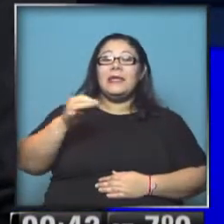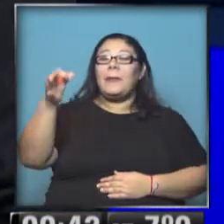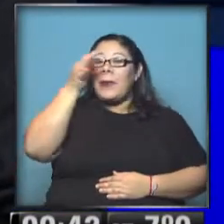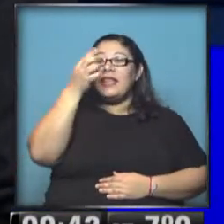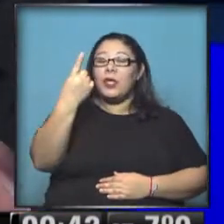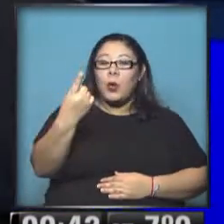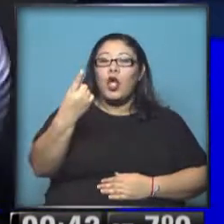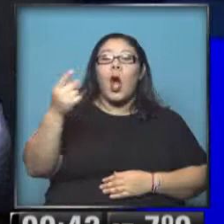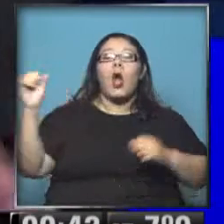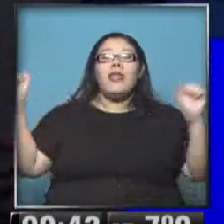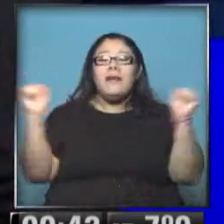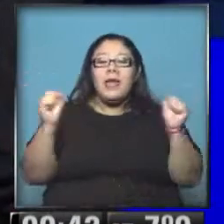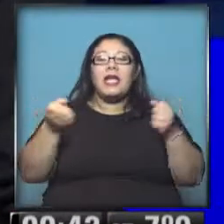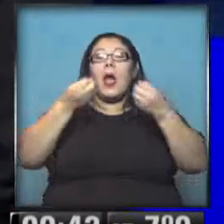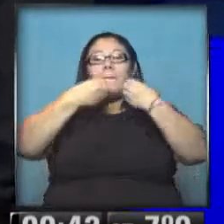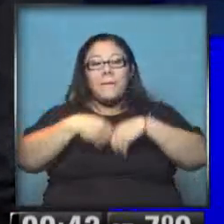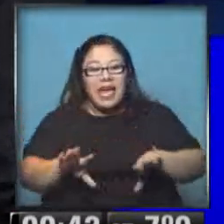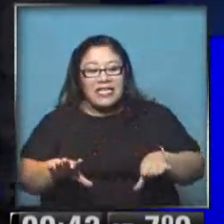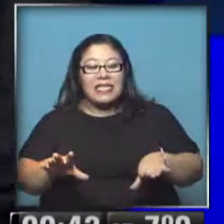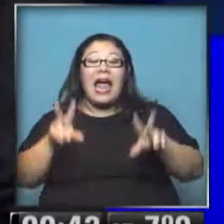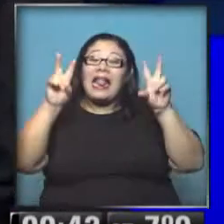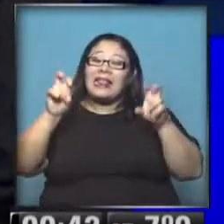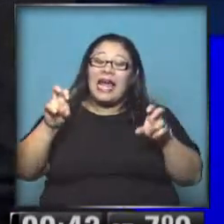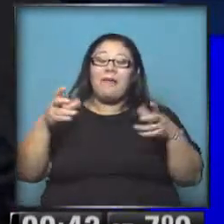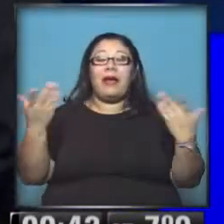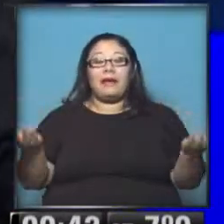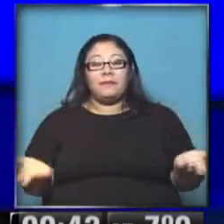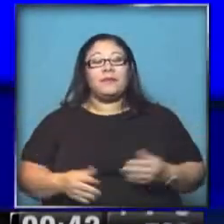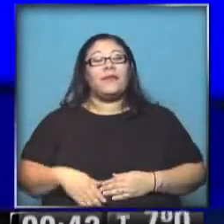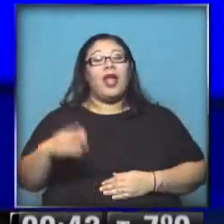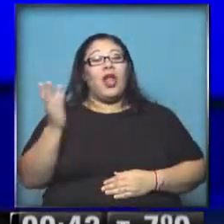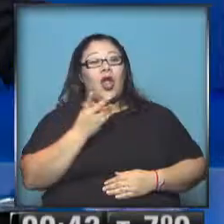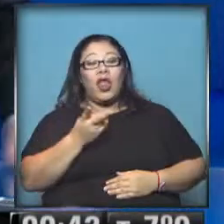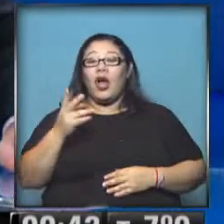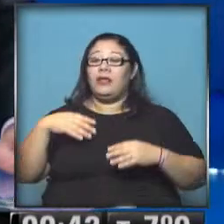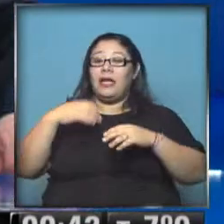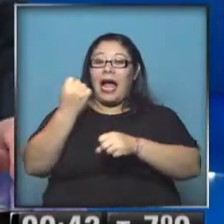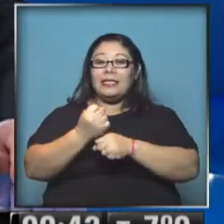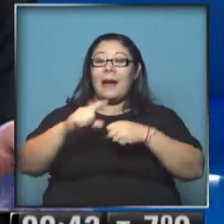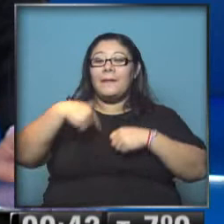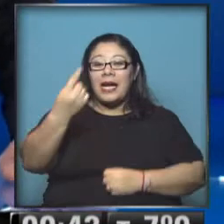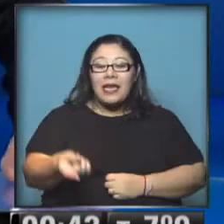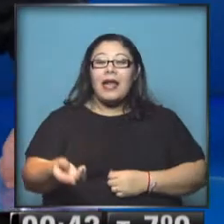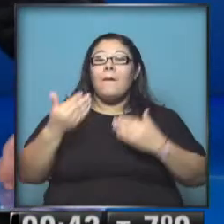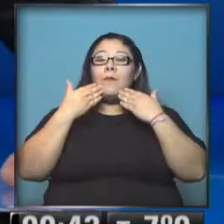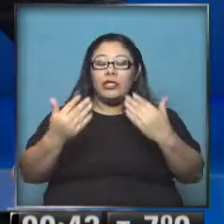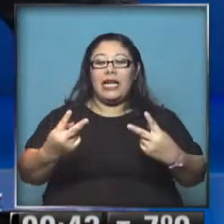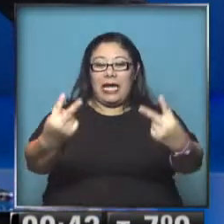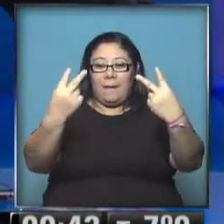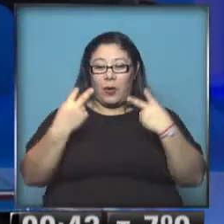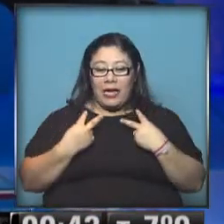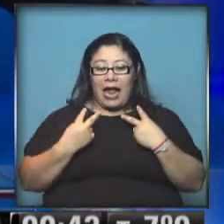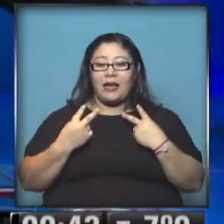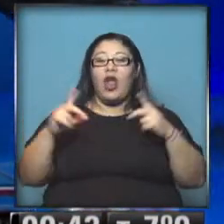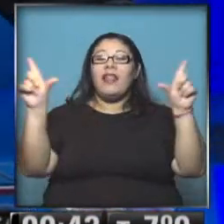claro. Los equinoccios. José, Gaby. Hasta mañana. Hasta mañana. A ustedes, gracias por acompañarnos. Quédense en la pantalla de